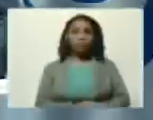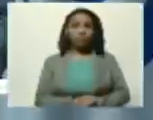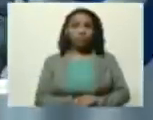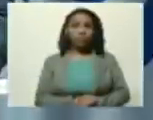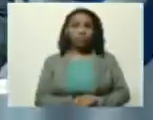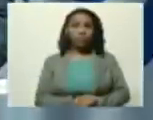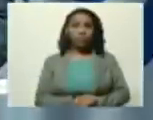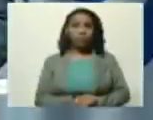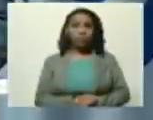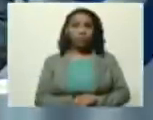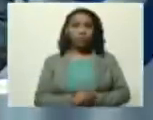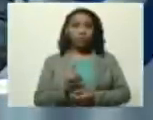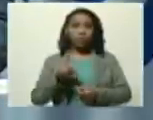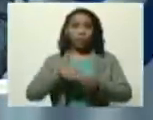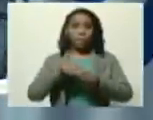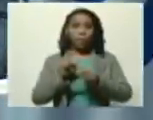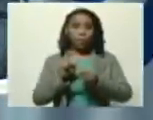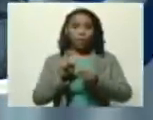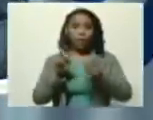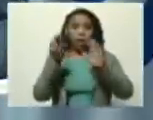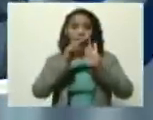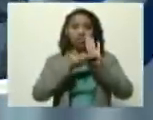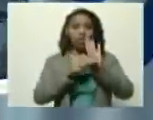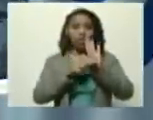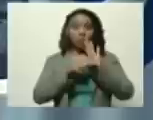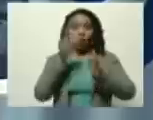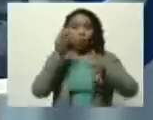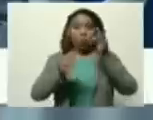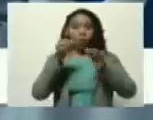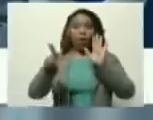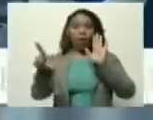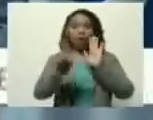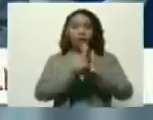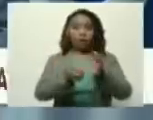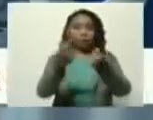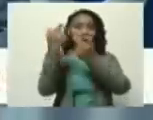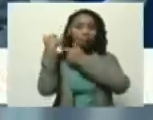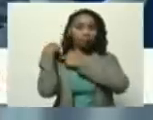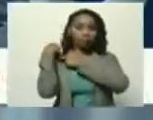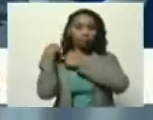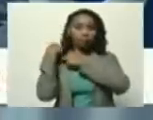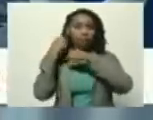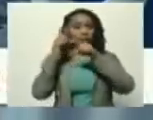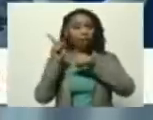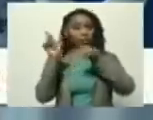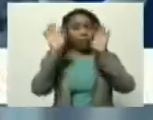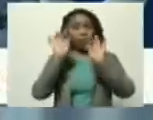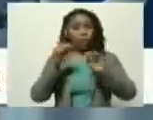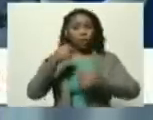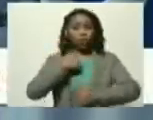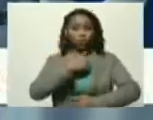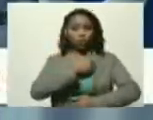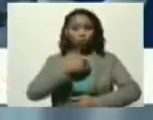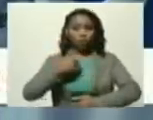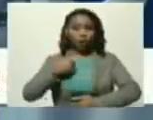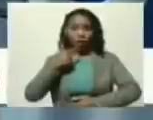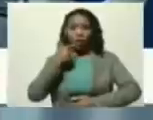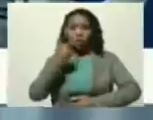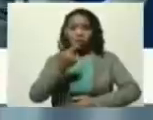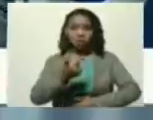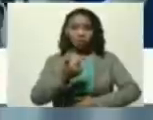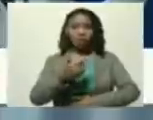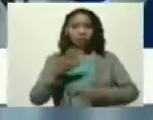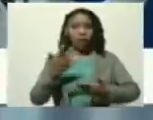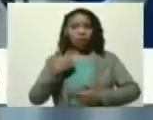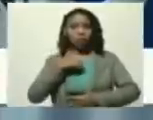las medidas jurídicas legales que corresponden. En tal sentido, yo quiero destacar que